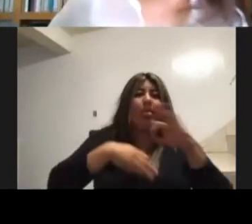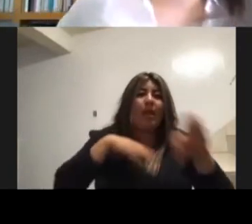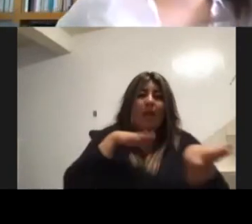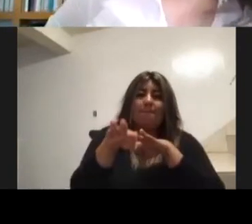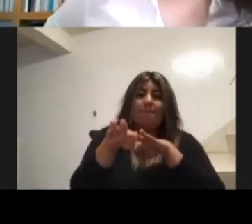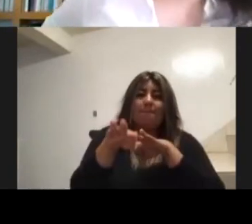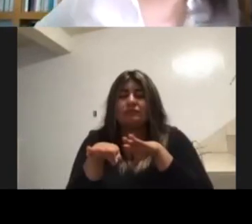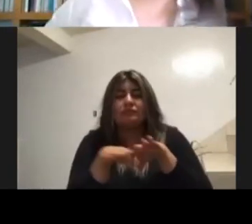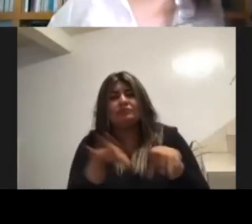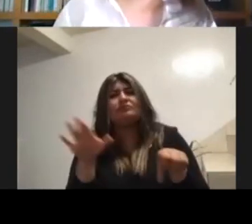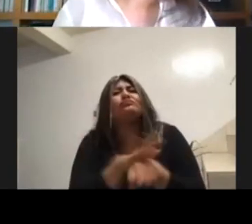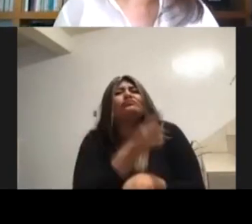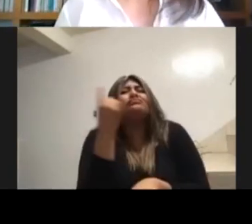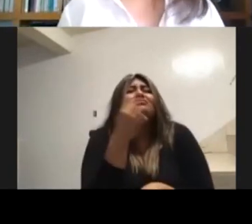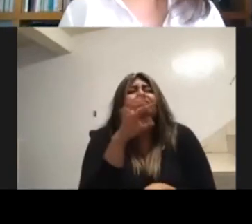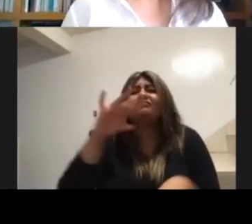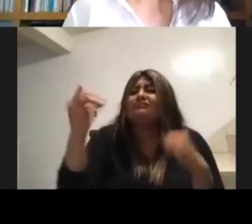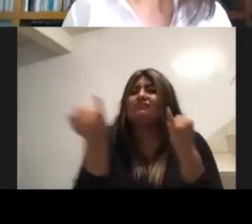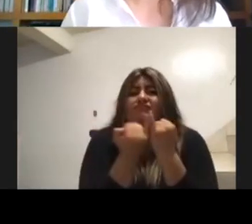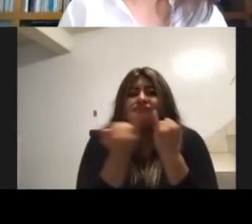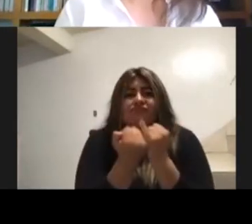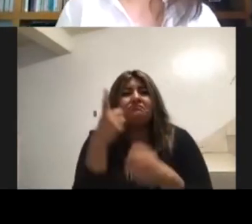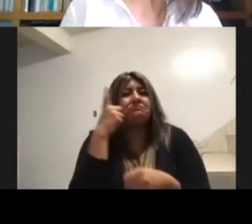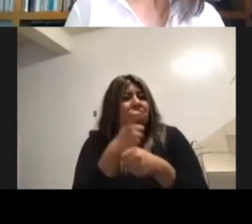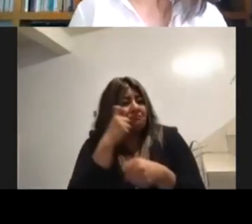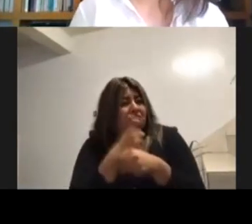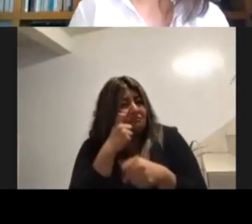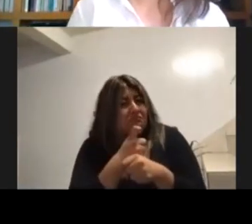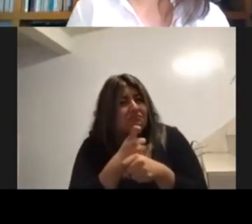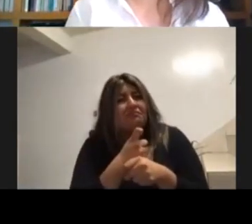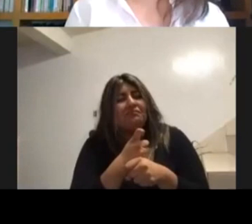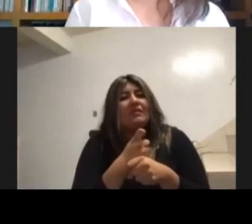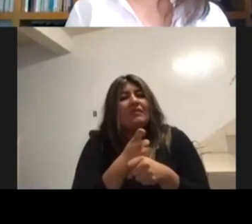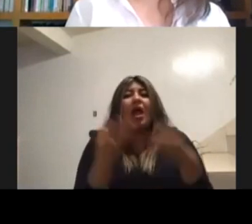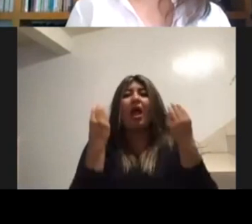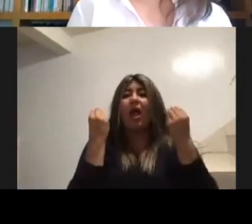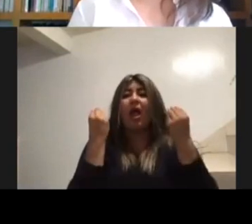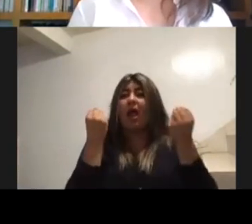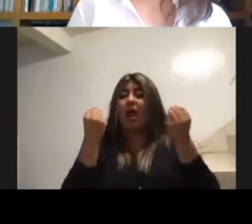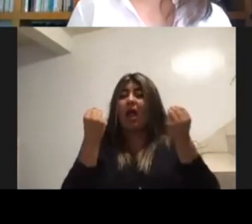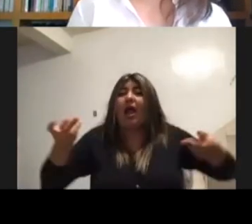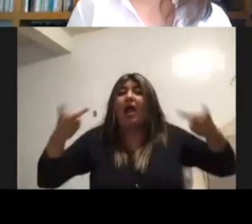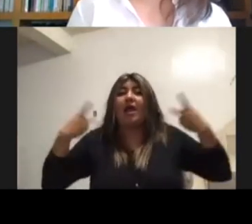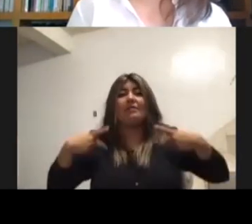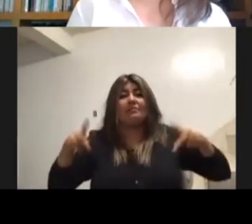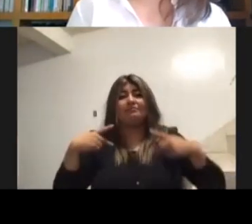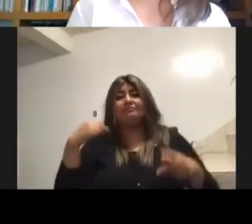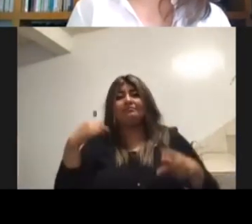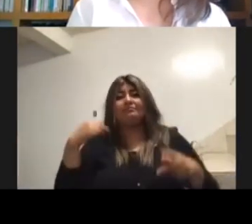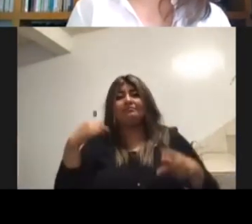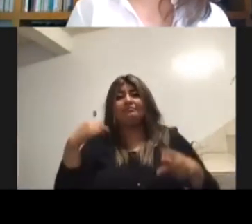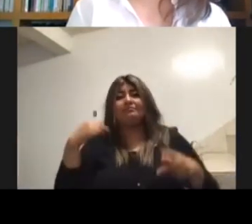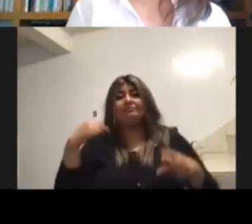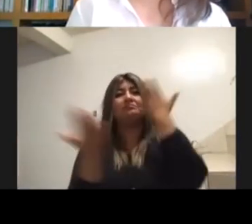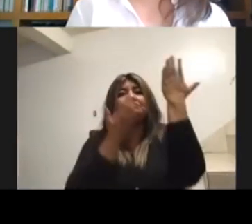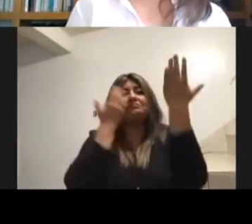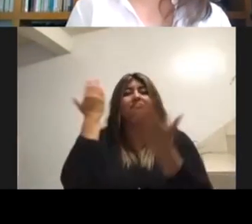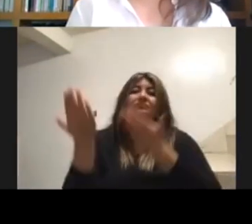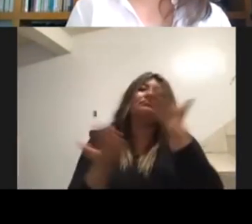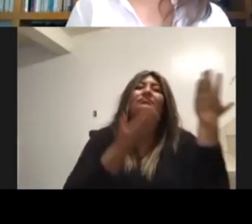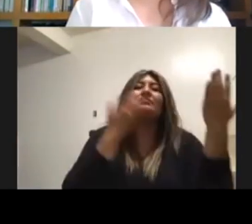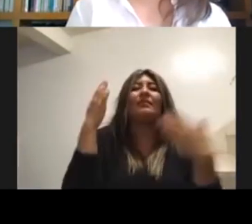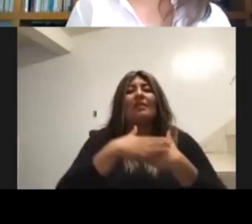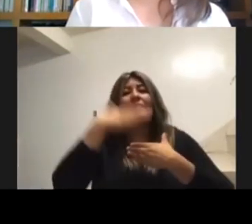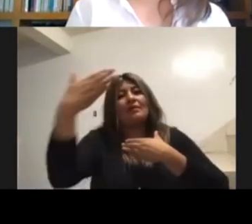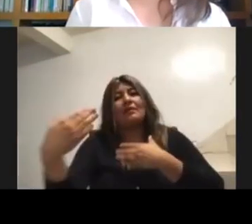misma? Primero, porque tenemos muchos estudiantes indígenas o de origen indígena que están fuera de esas escuelas. Y